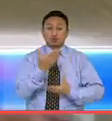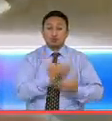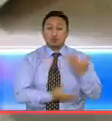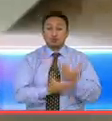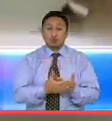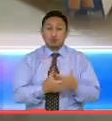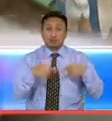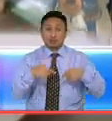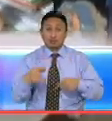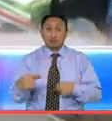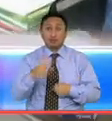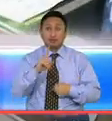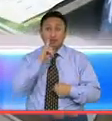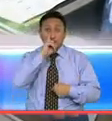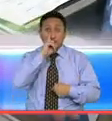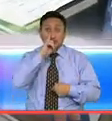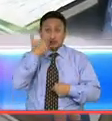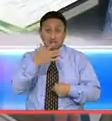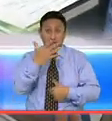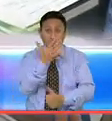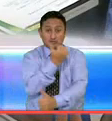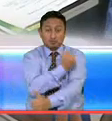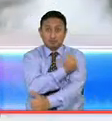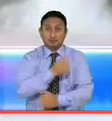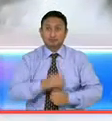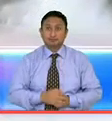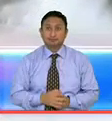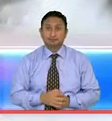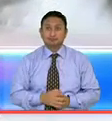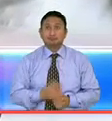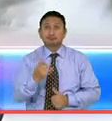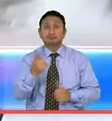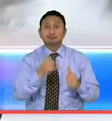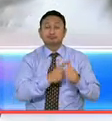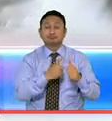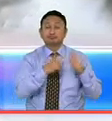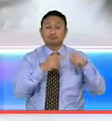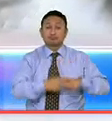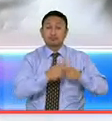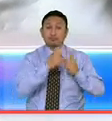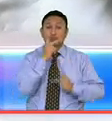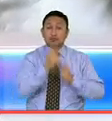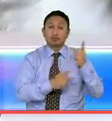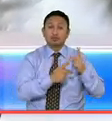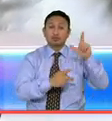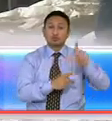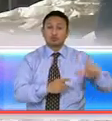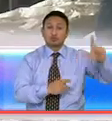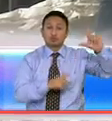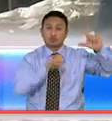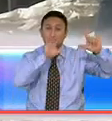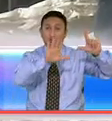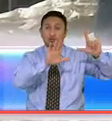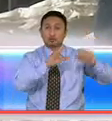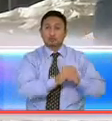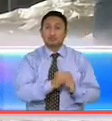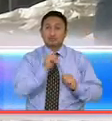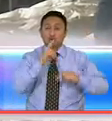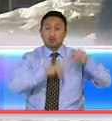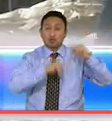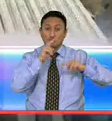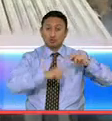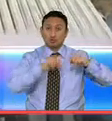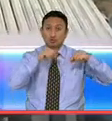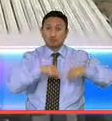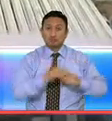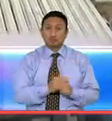para inmunizar a sus empleados bajo varios parámetros. El primero que iniciará con el proceso desde el lunes 5 de julio es el de la construcción y